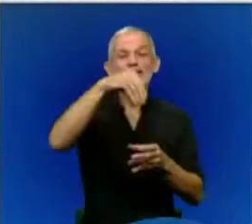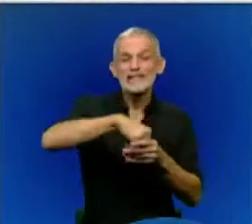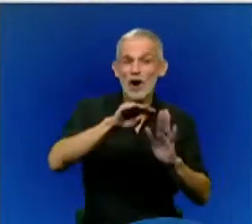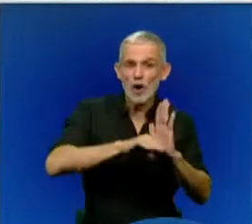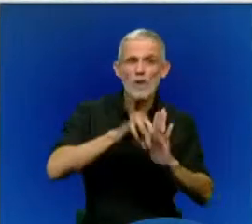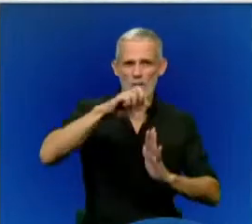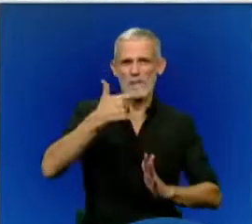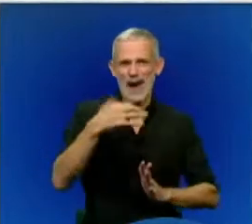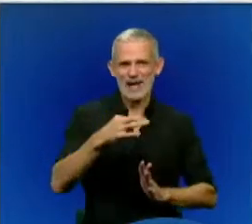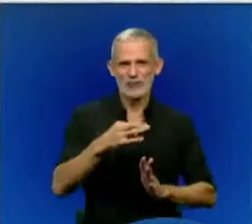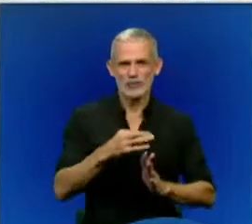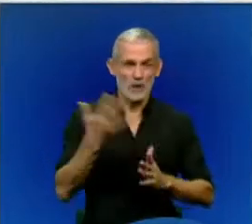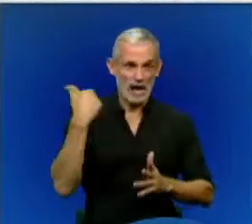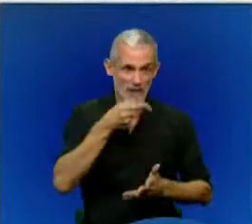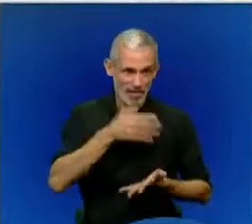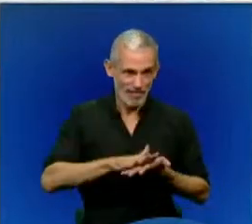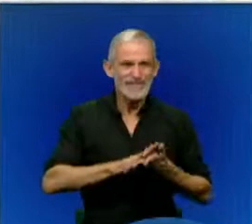las PASO, que